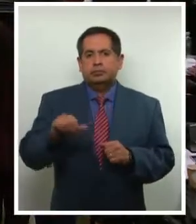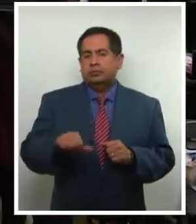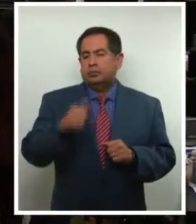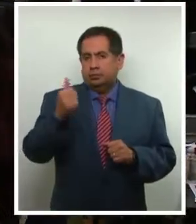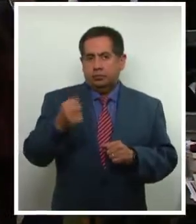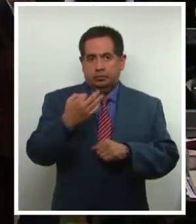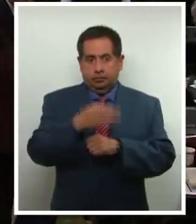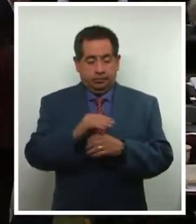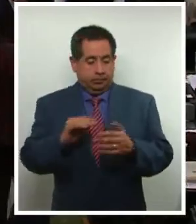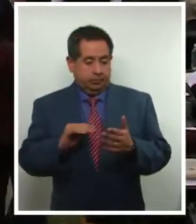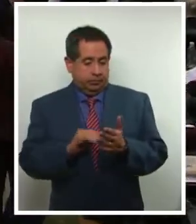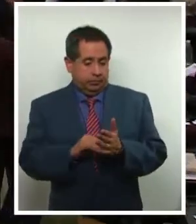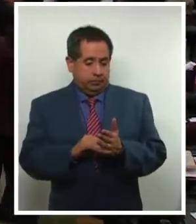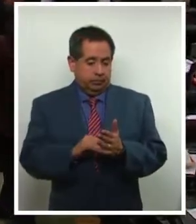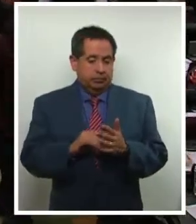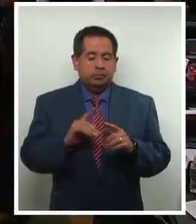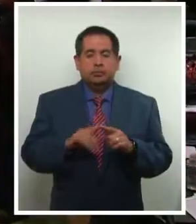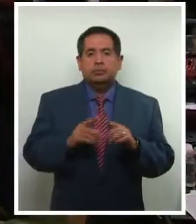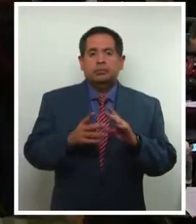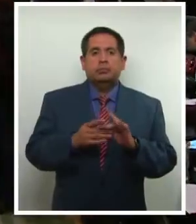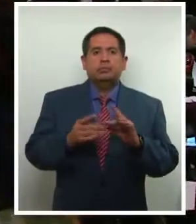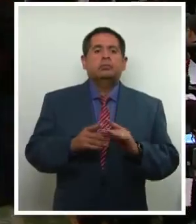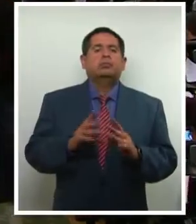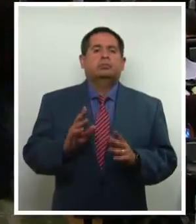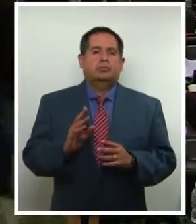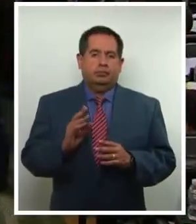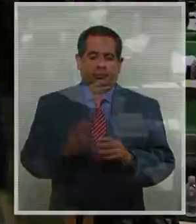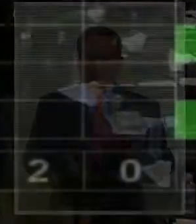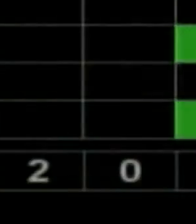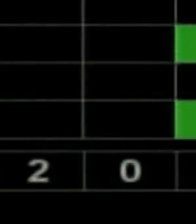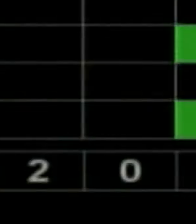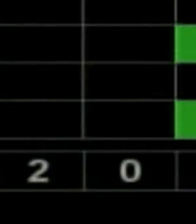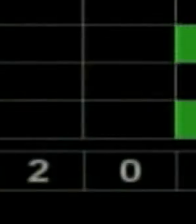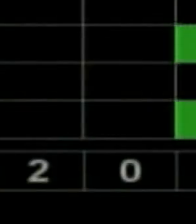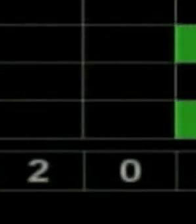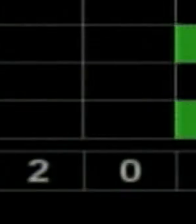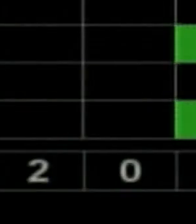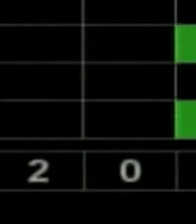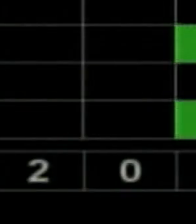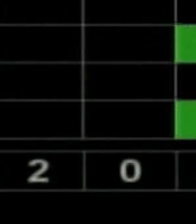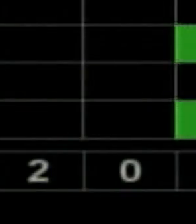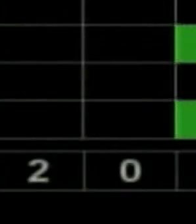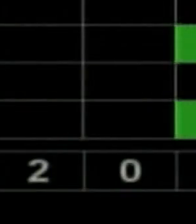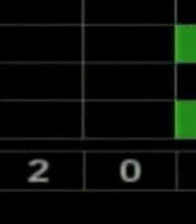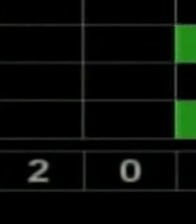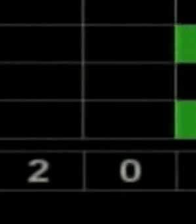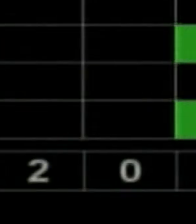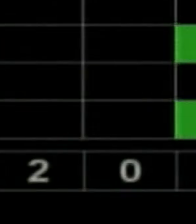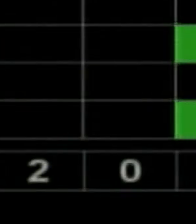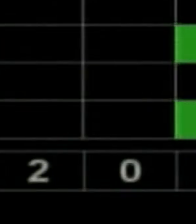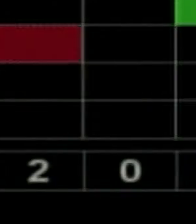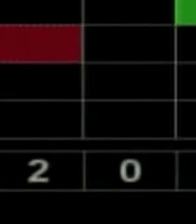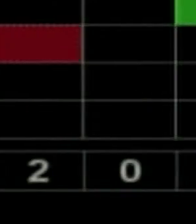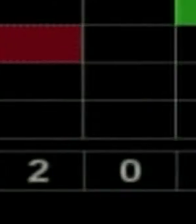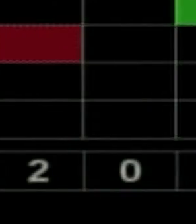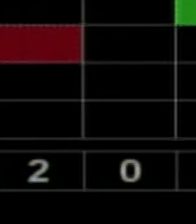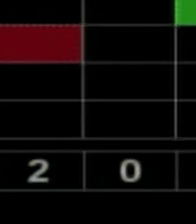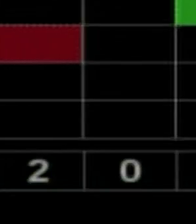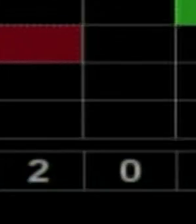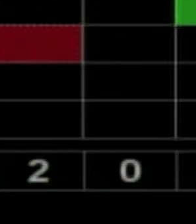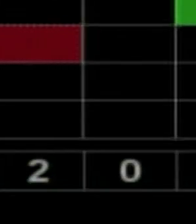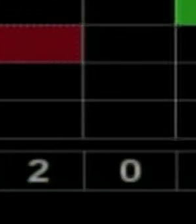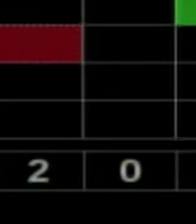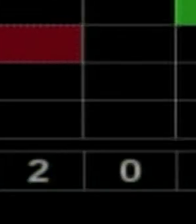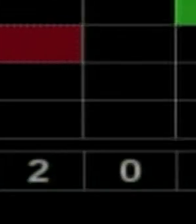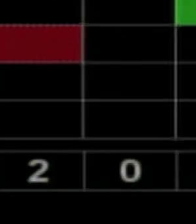11º transitorio detalla que se faculta a la Asamblea Legislativa del Distrito Federal para que, una